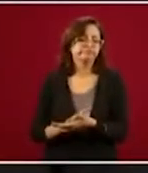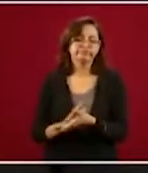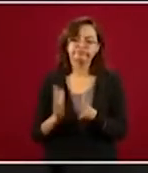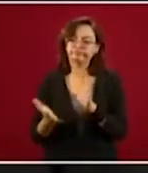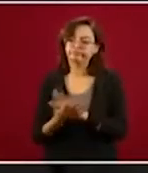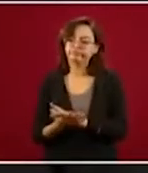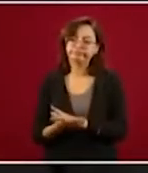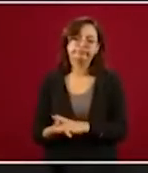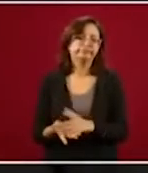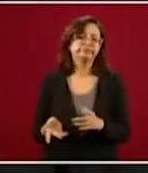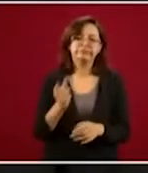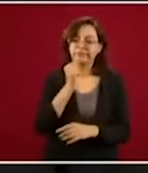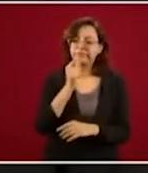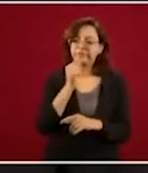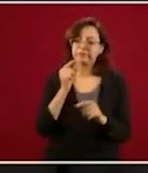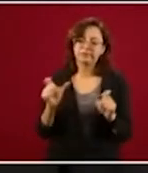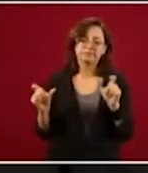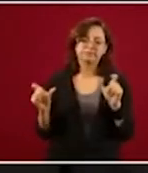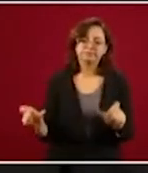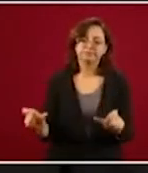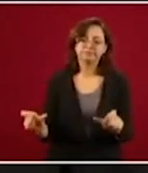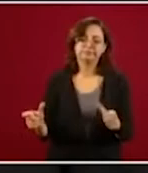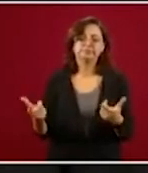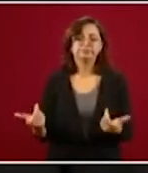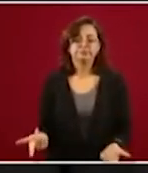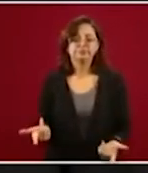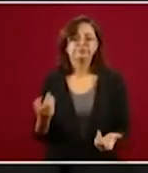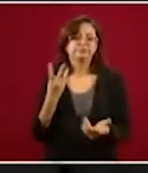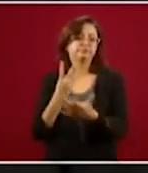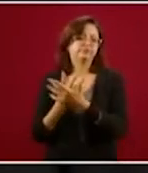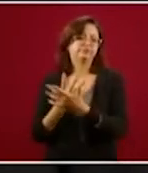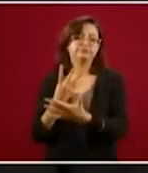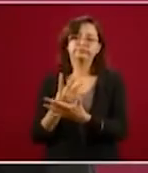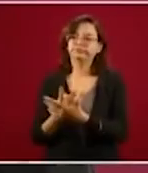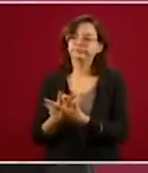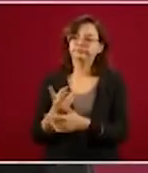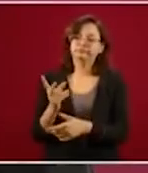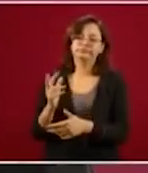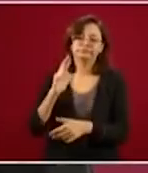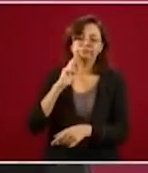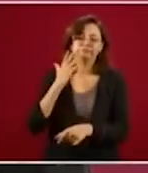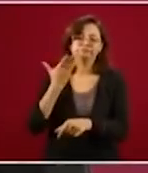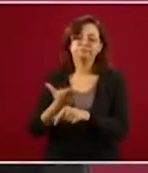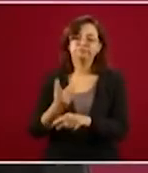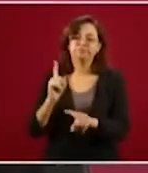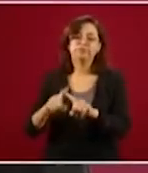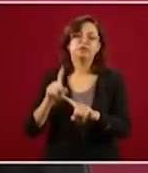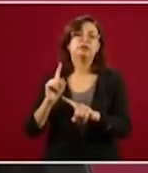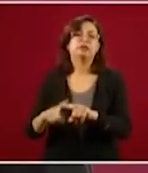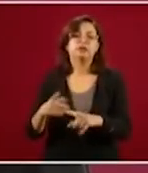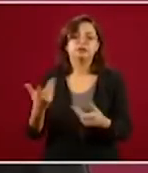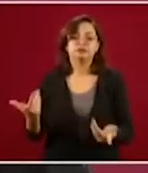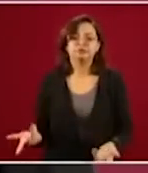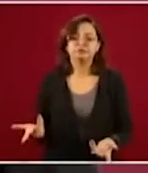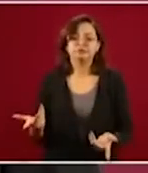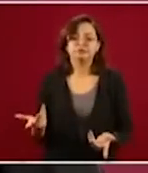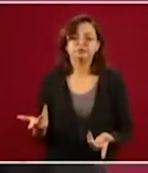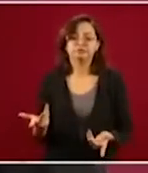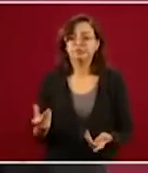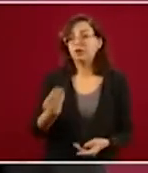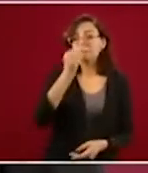de custodios de los encargados del reclusorio no es culpar